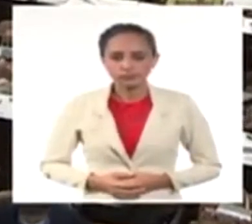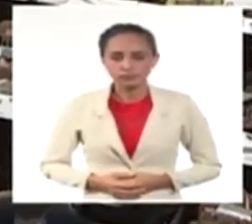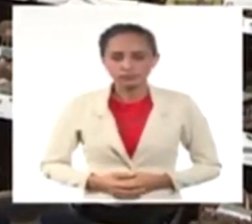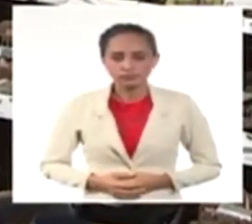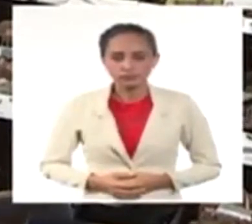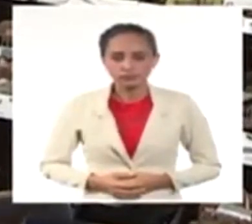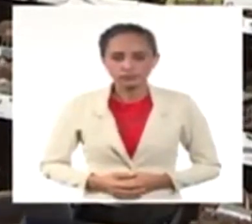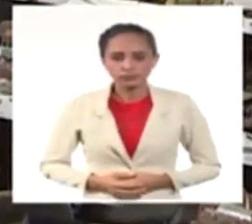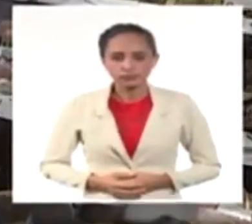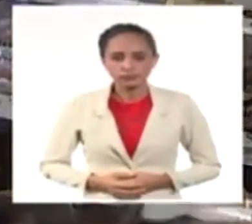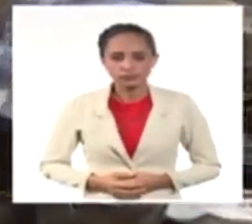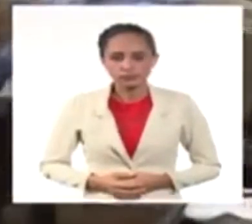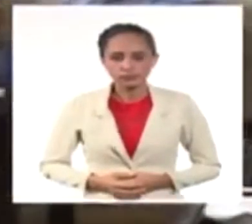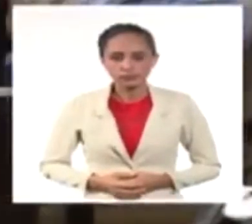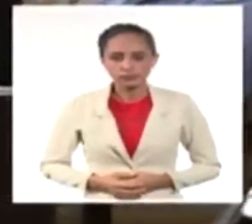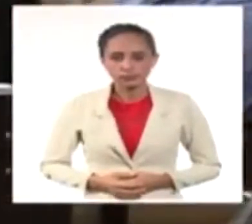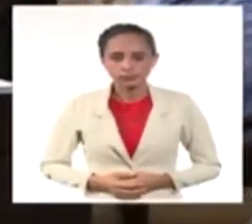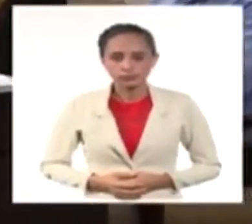Muchas gracias.